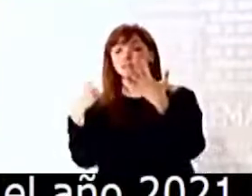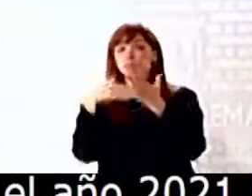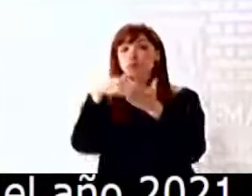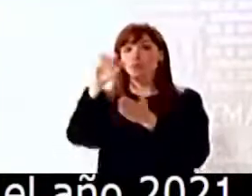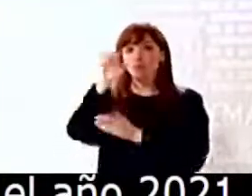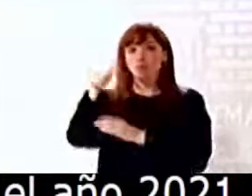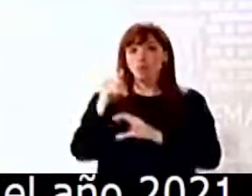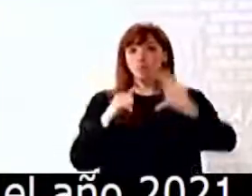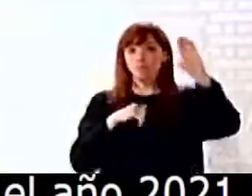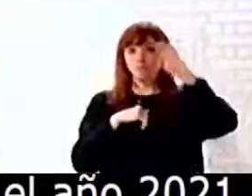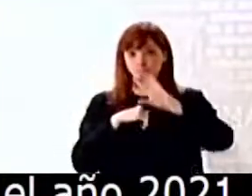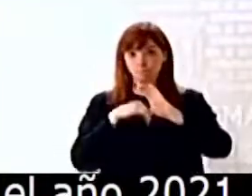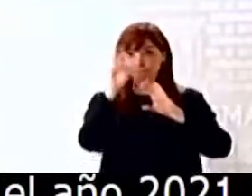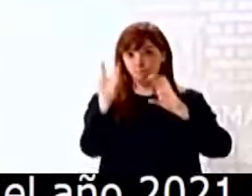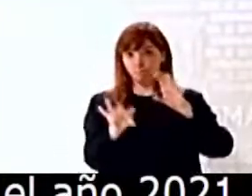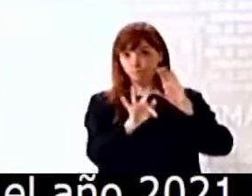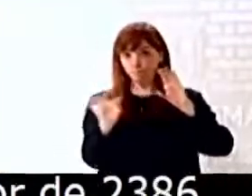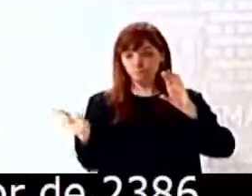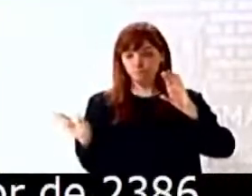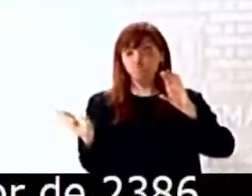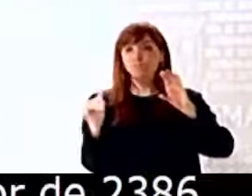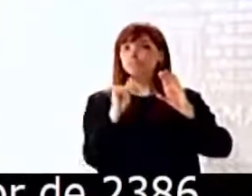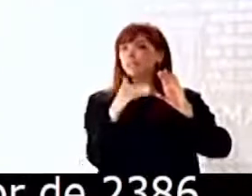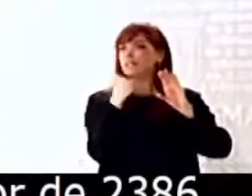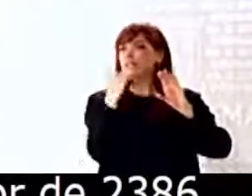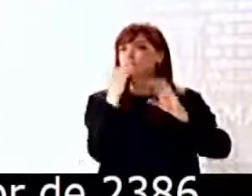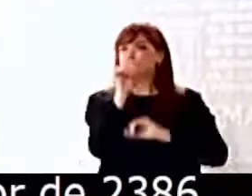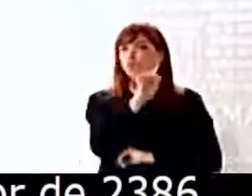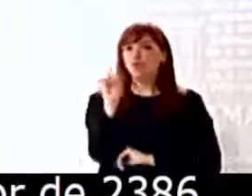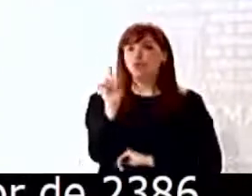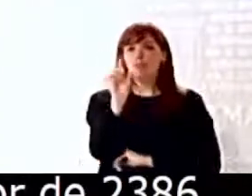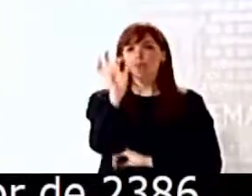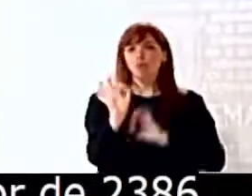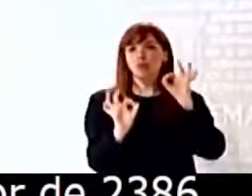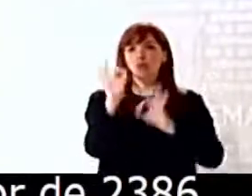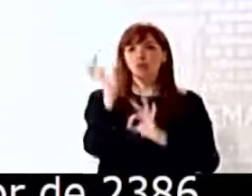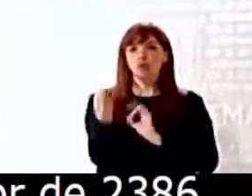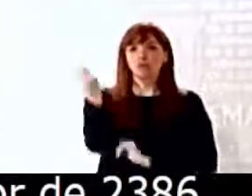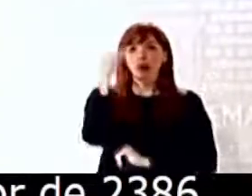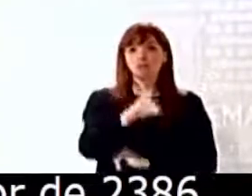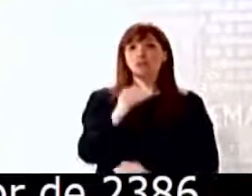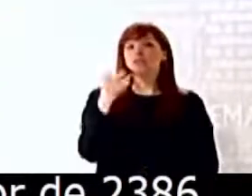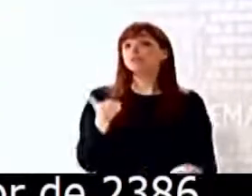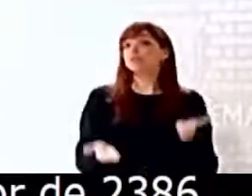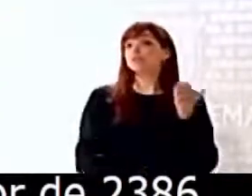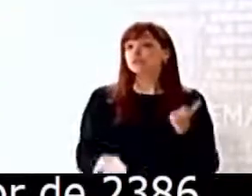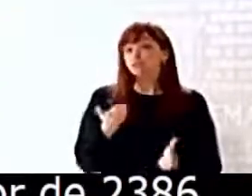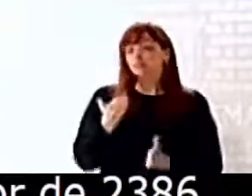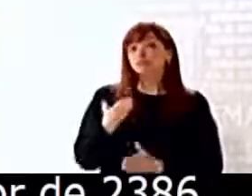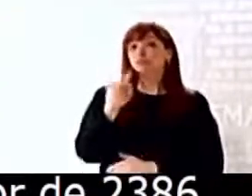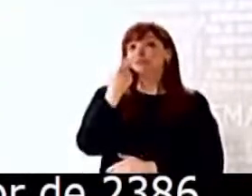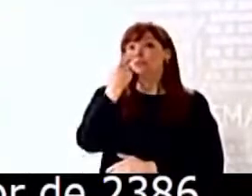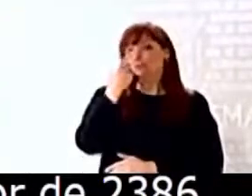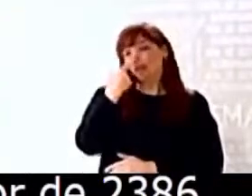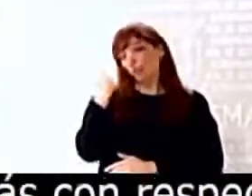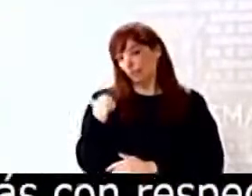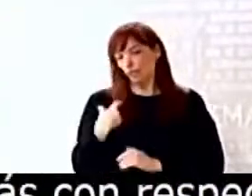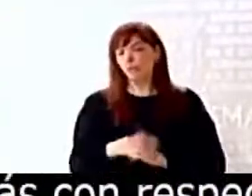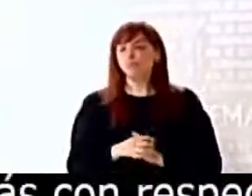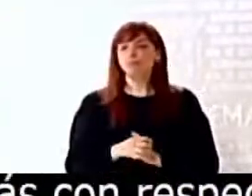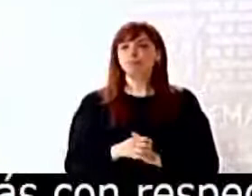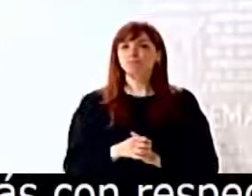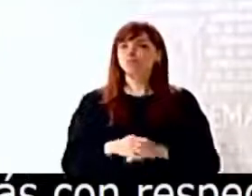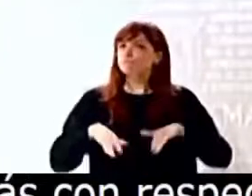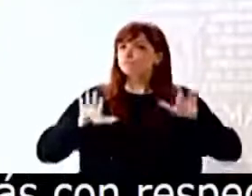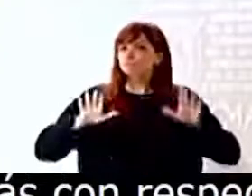euros. Esto es casi un 11% más con respecto al año anterior.